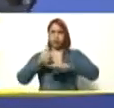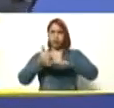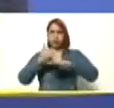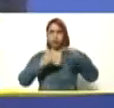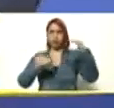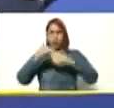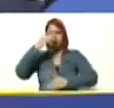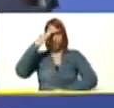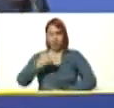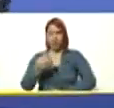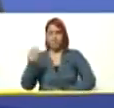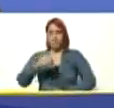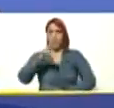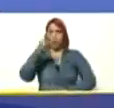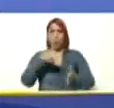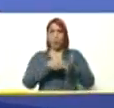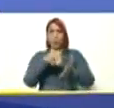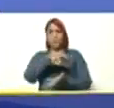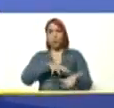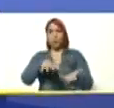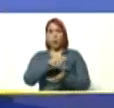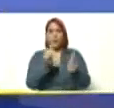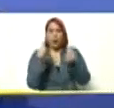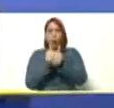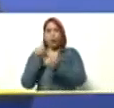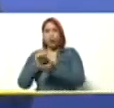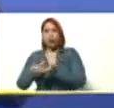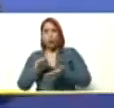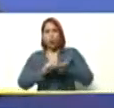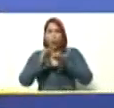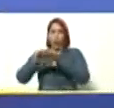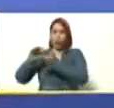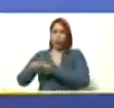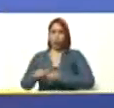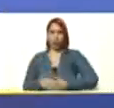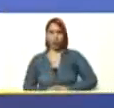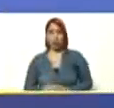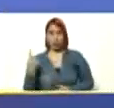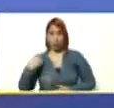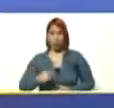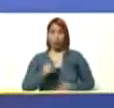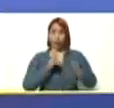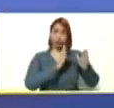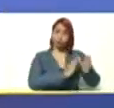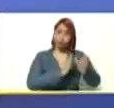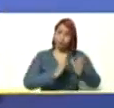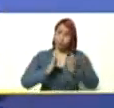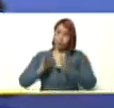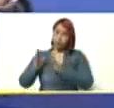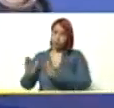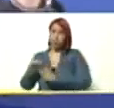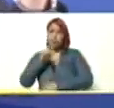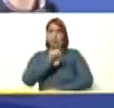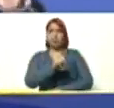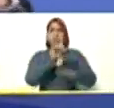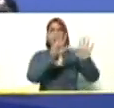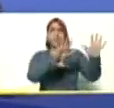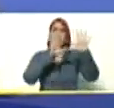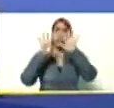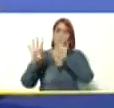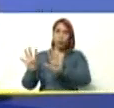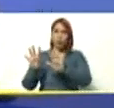2.000 problemas con sus soluciones. Ellos tienen organizado a Caracas en 119